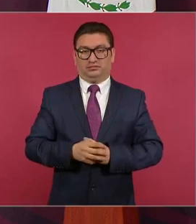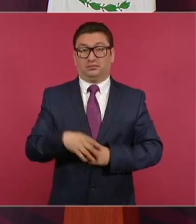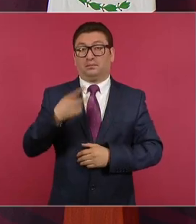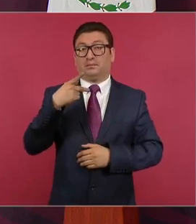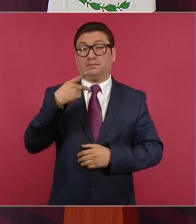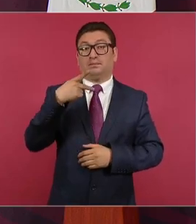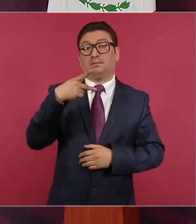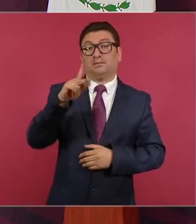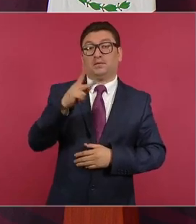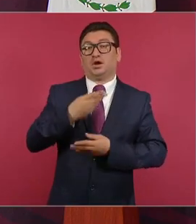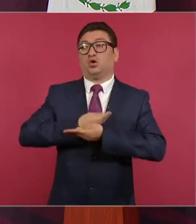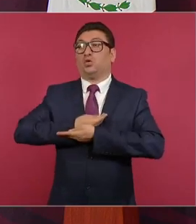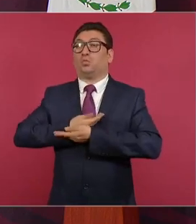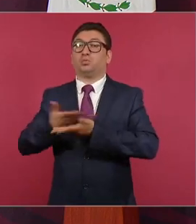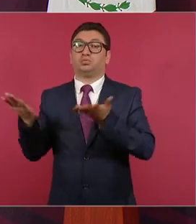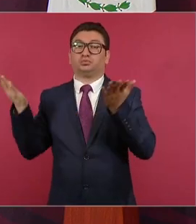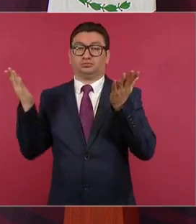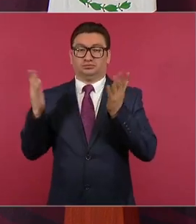pero repartían.